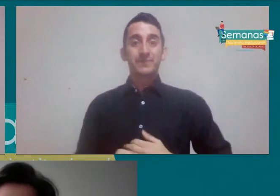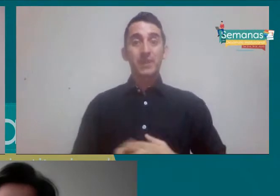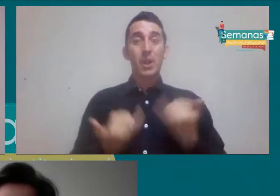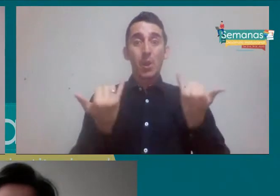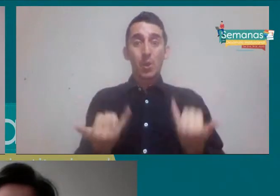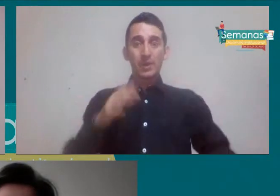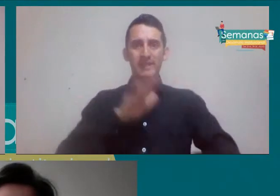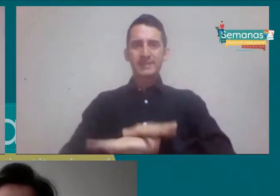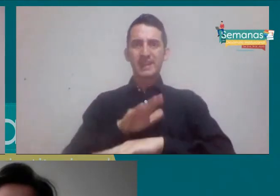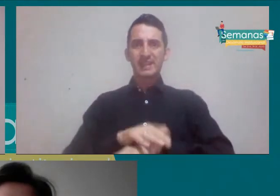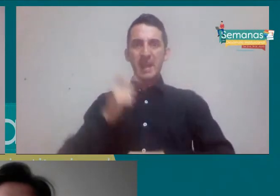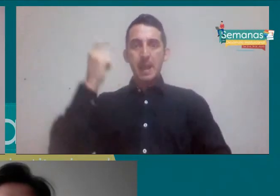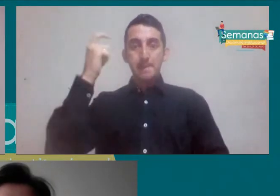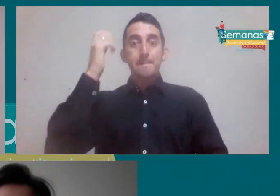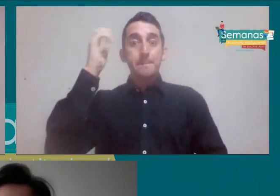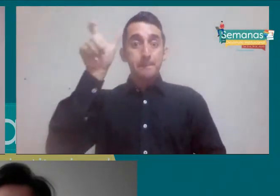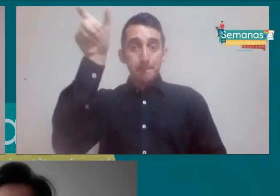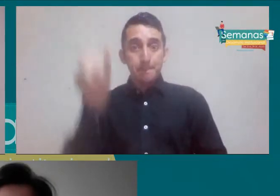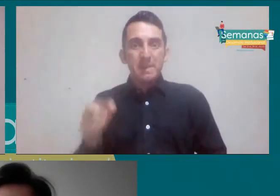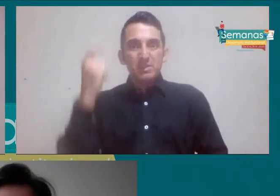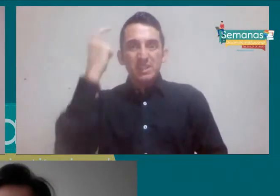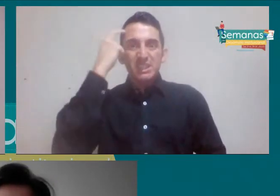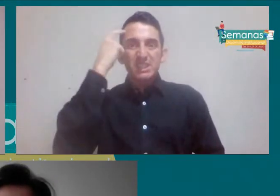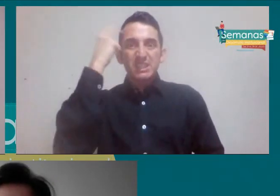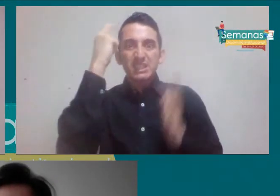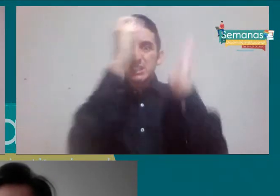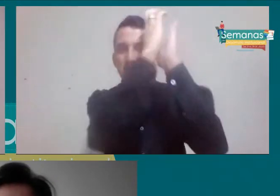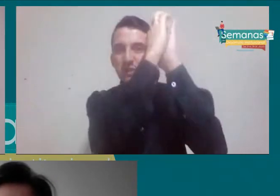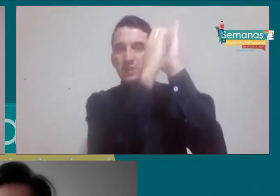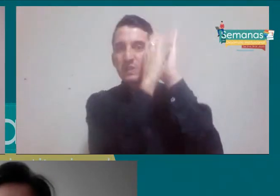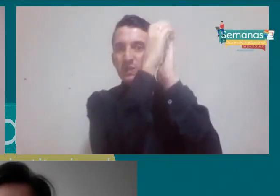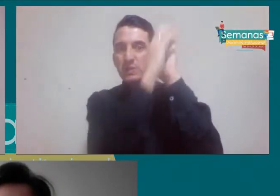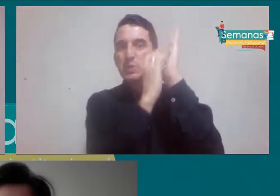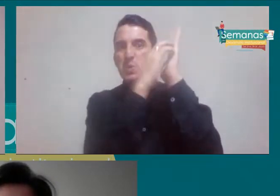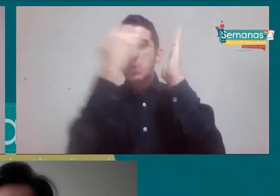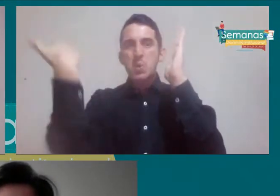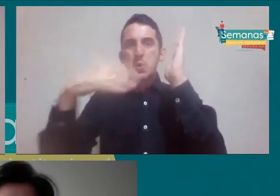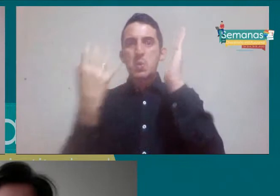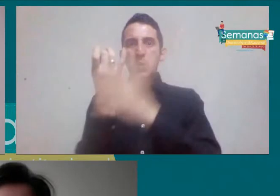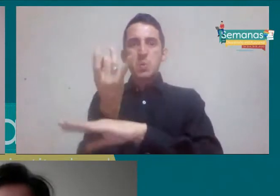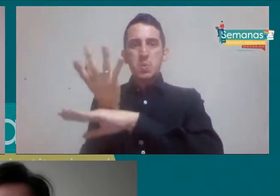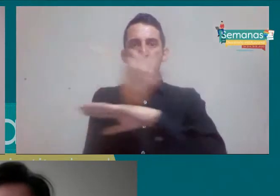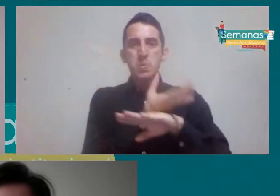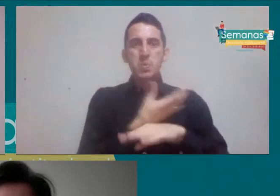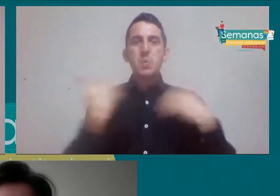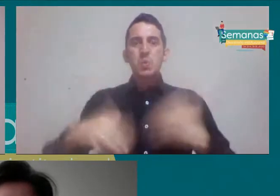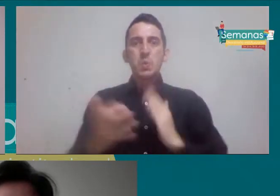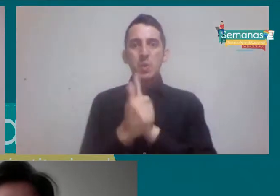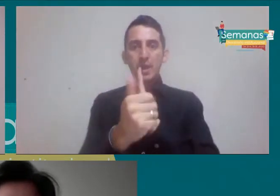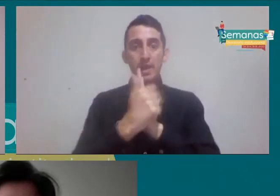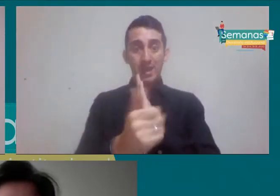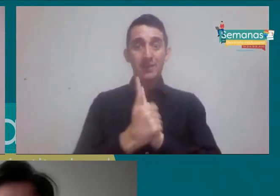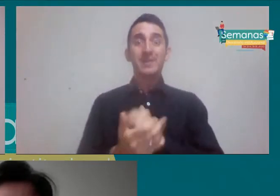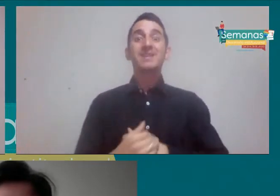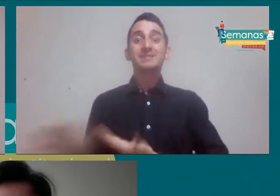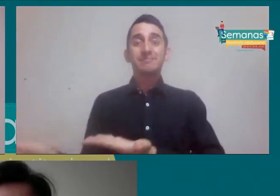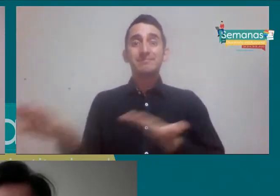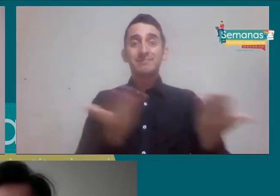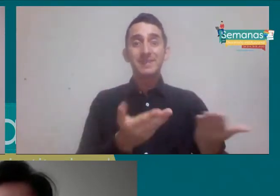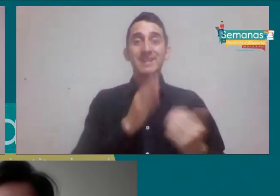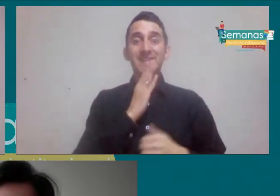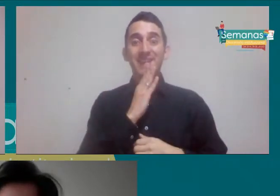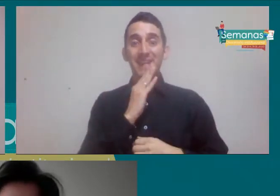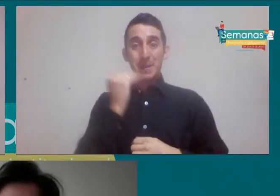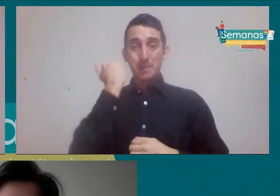que va a ser algo bien especial. Esta tarde está la calculadora humana, ahorita vamos a tener una invitada